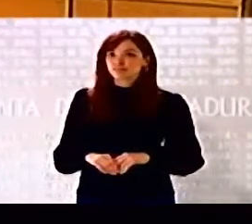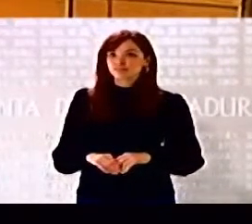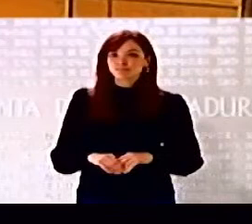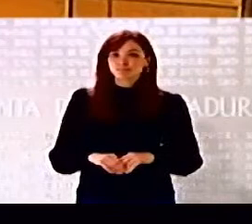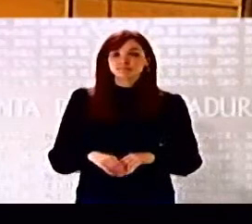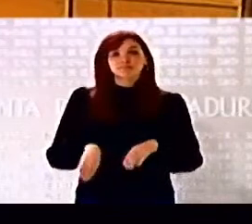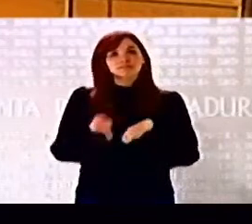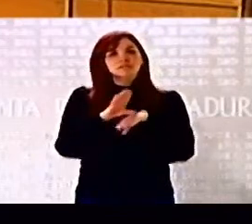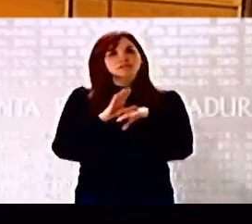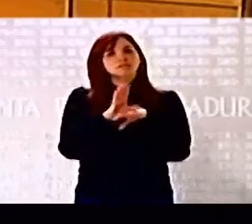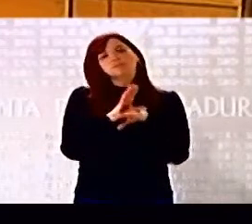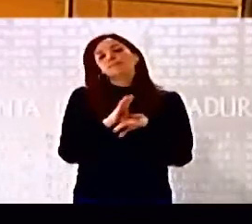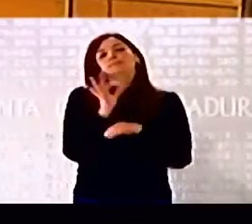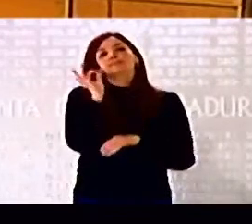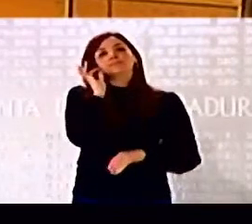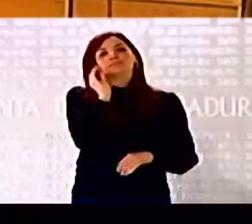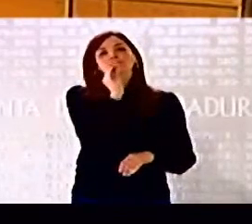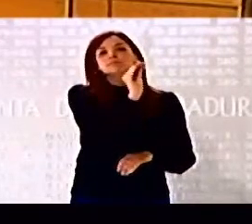Consejera.